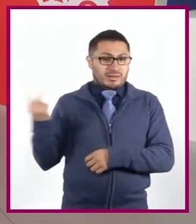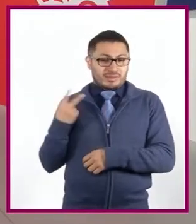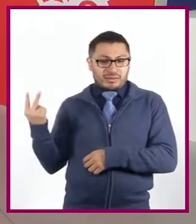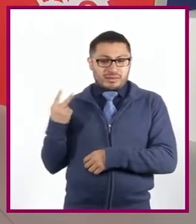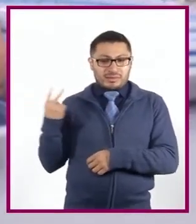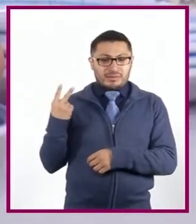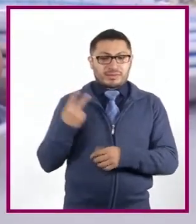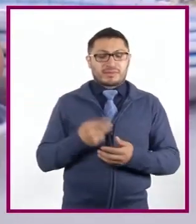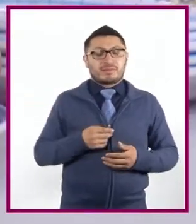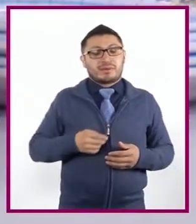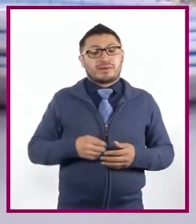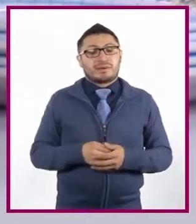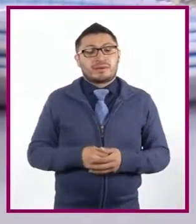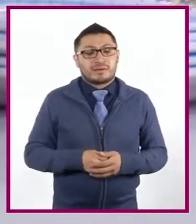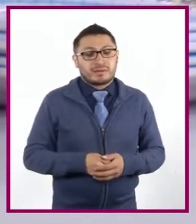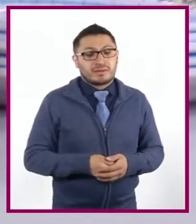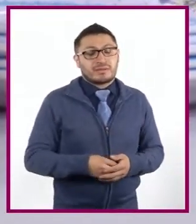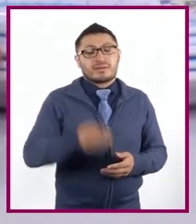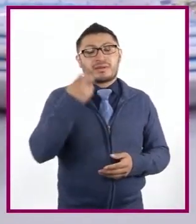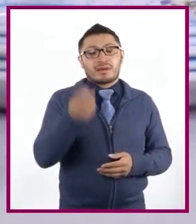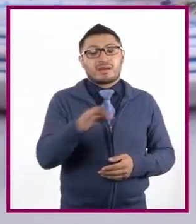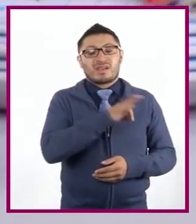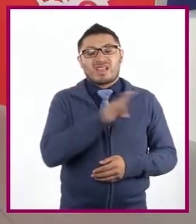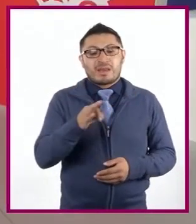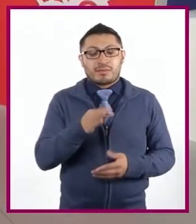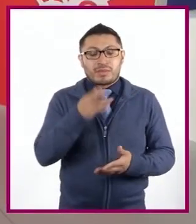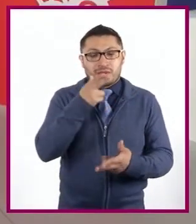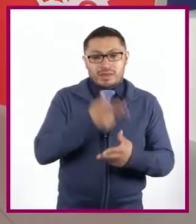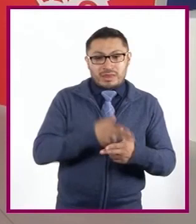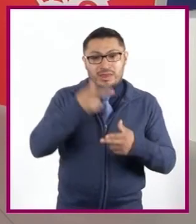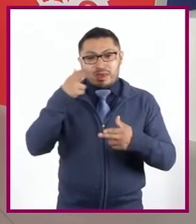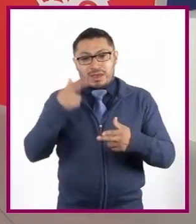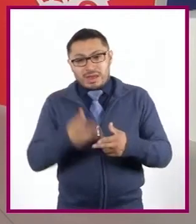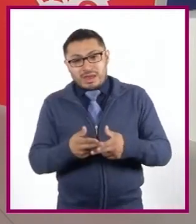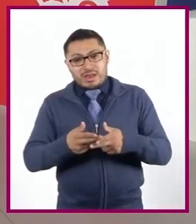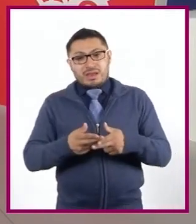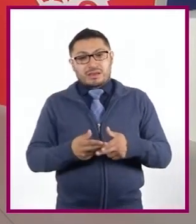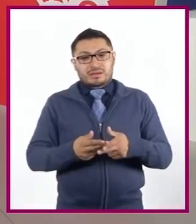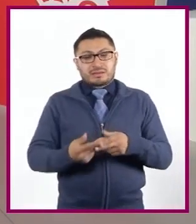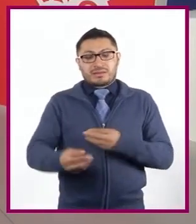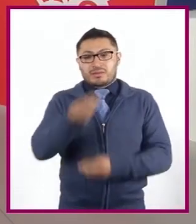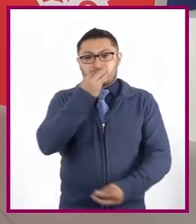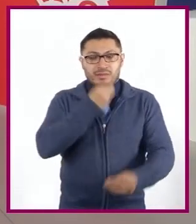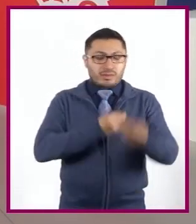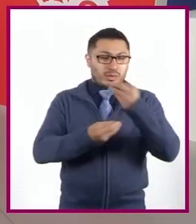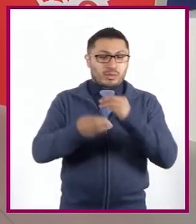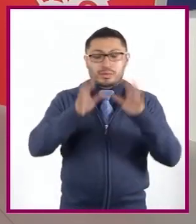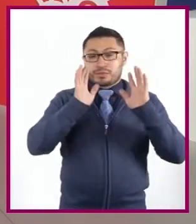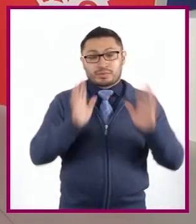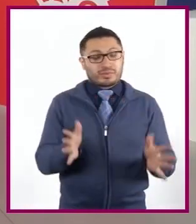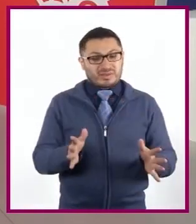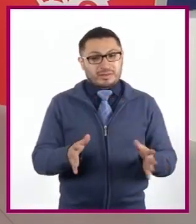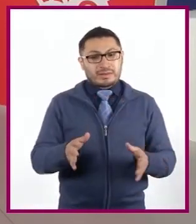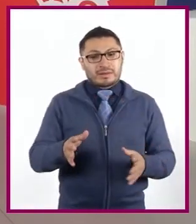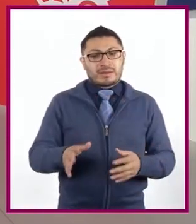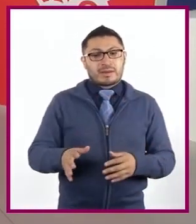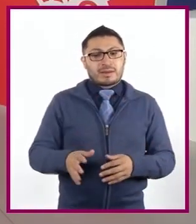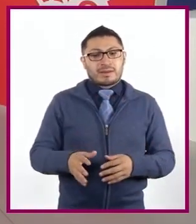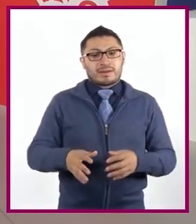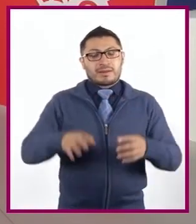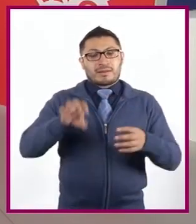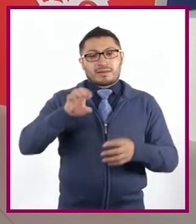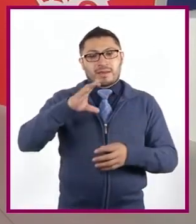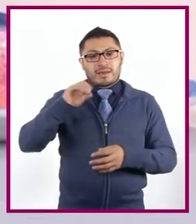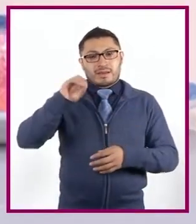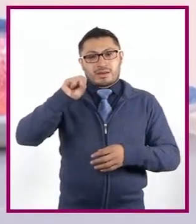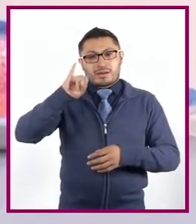yo, esta podrá crecer hasta que el alimento alcance y el ecosistema estará